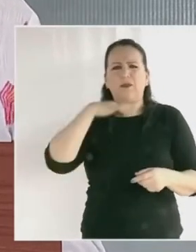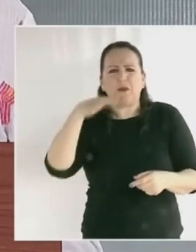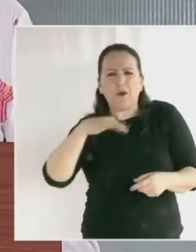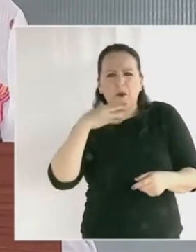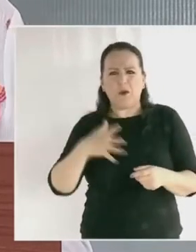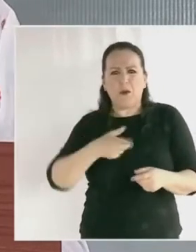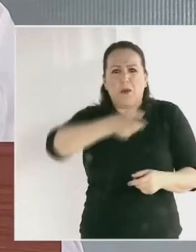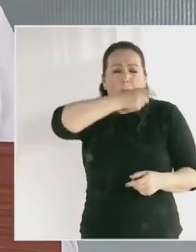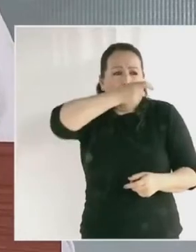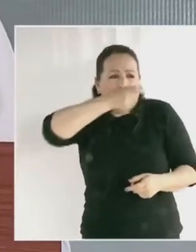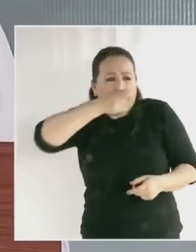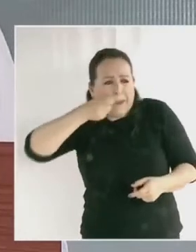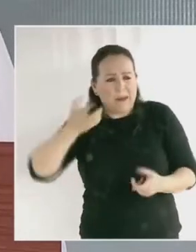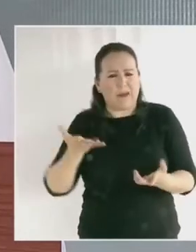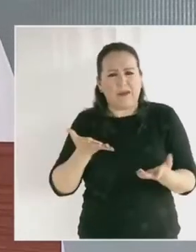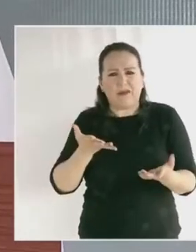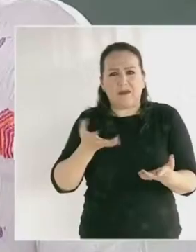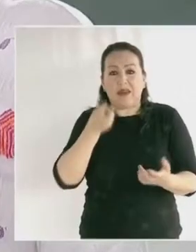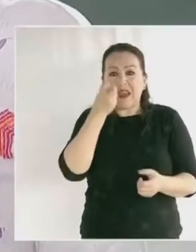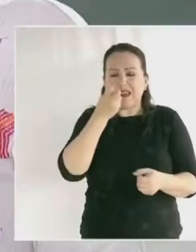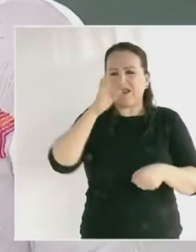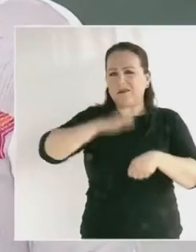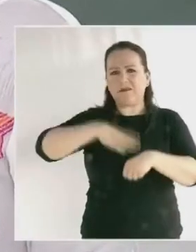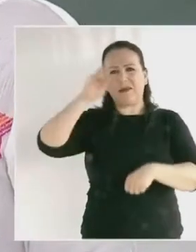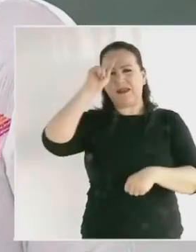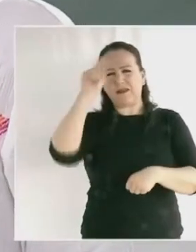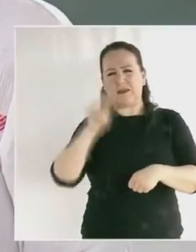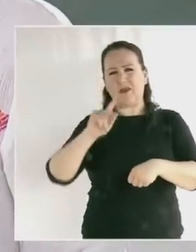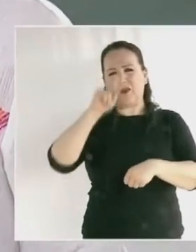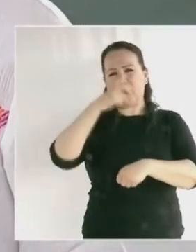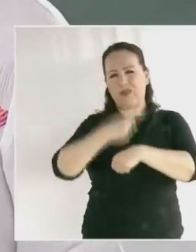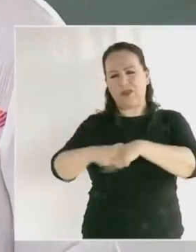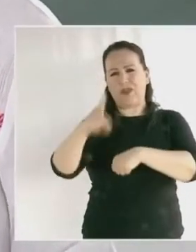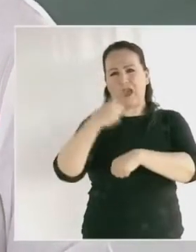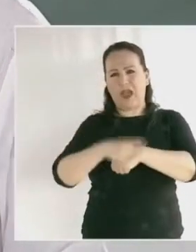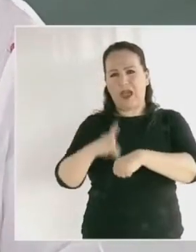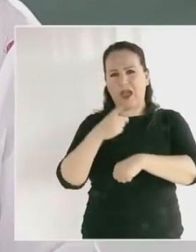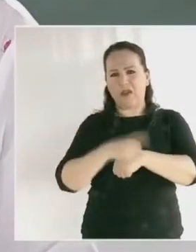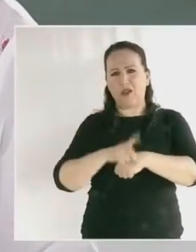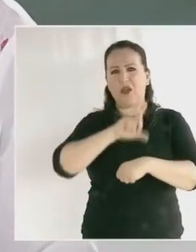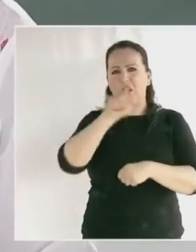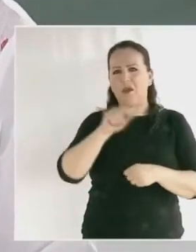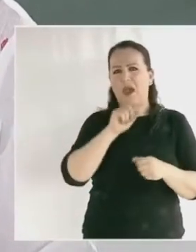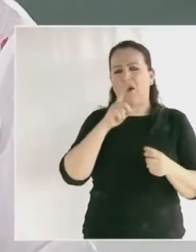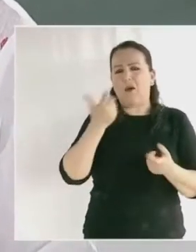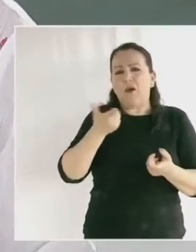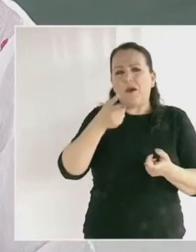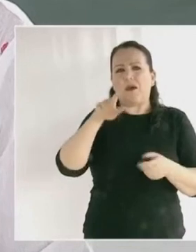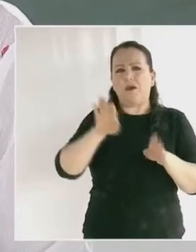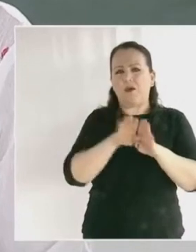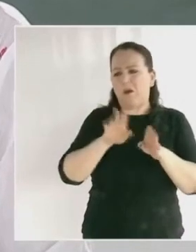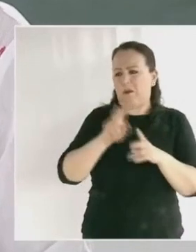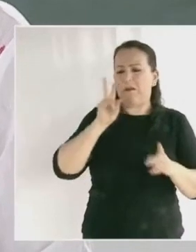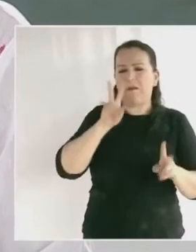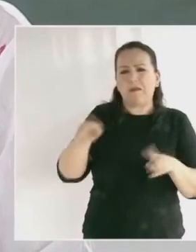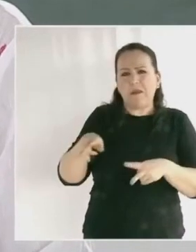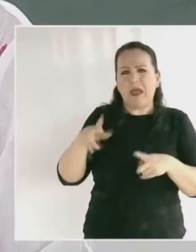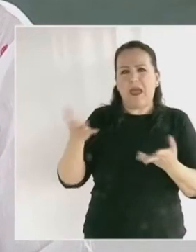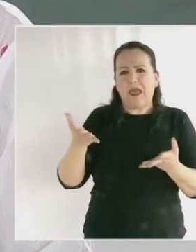la ambición de una minoría rapaz que se